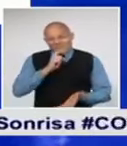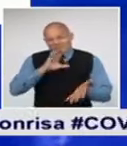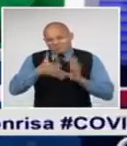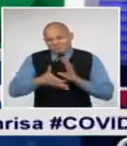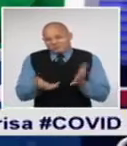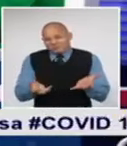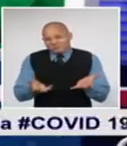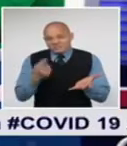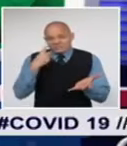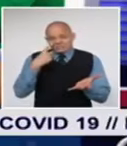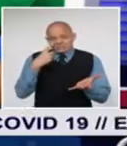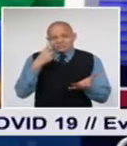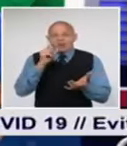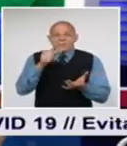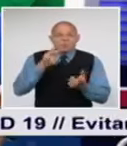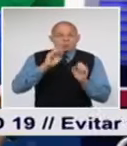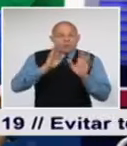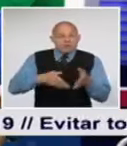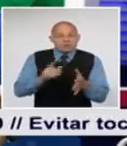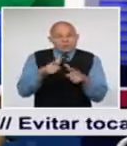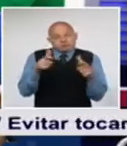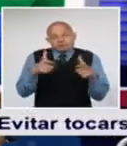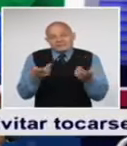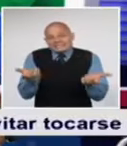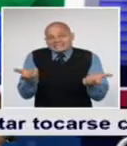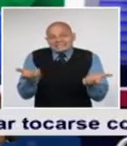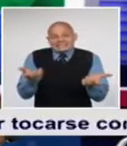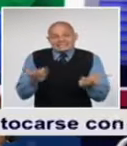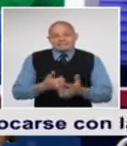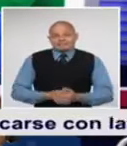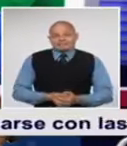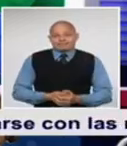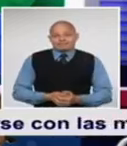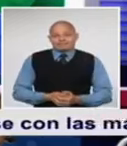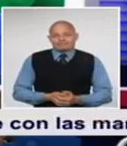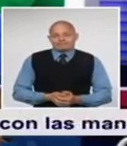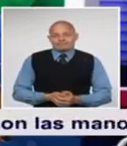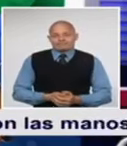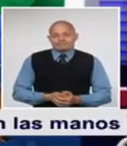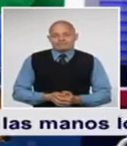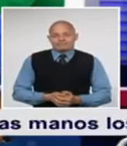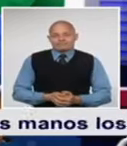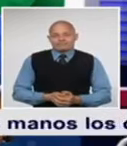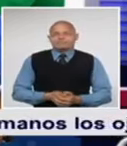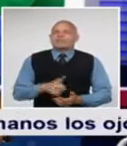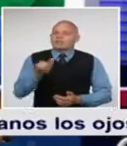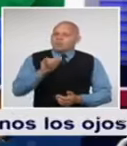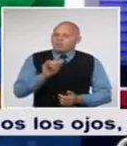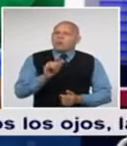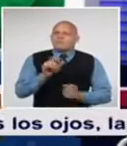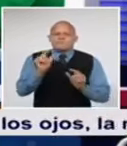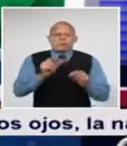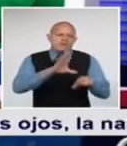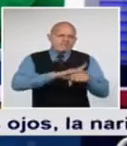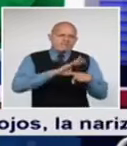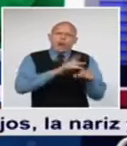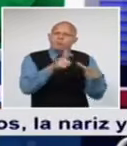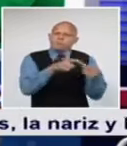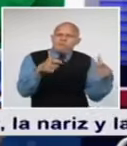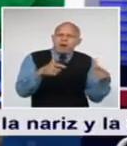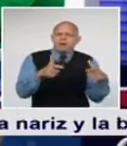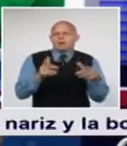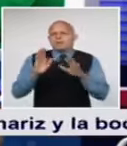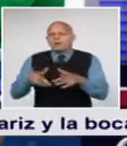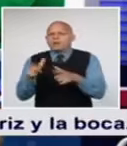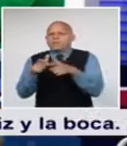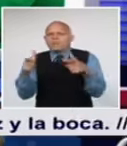de casos confirmados, de incidencia elevada, con un número de fallecidos que, independientemente de que hablemos de